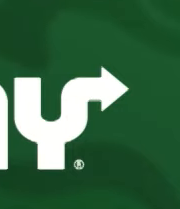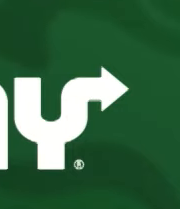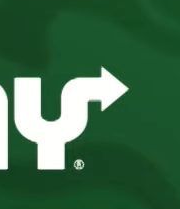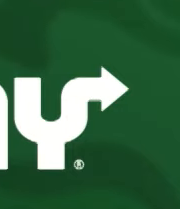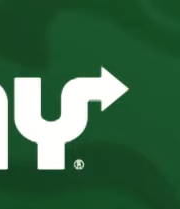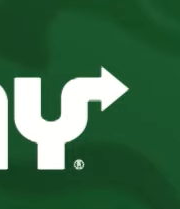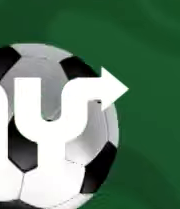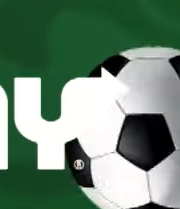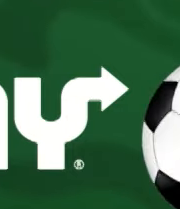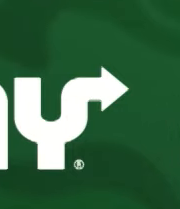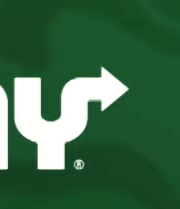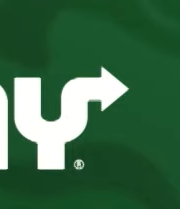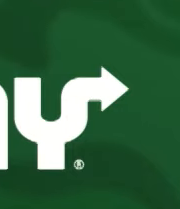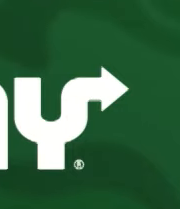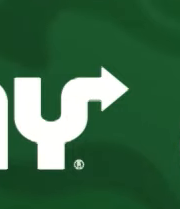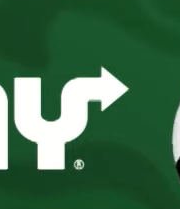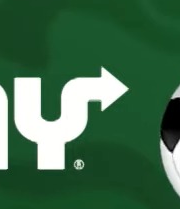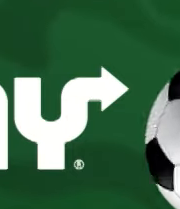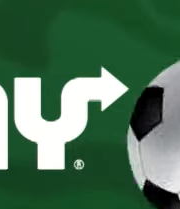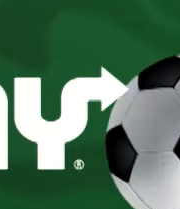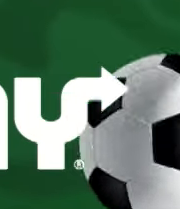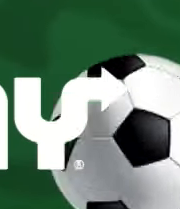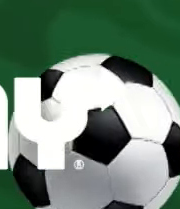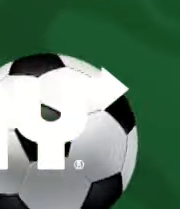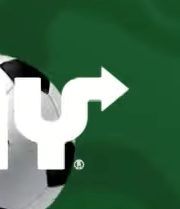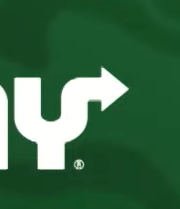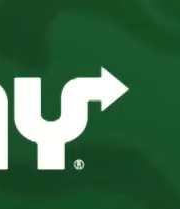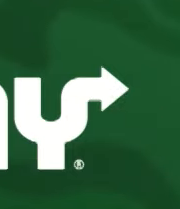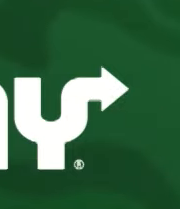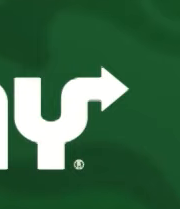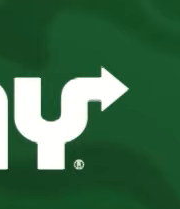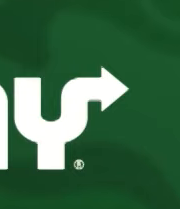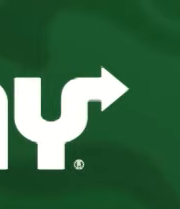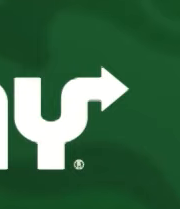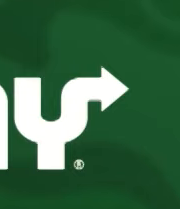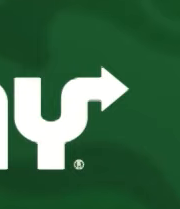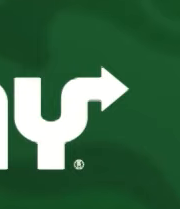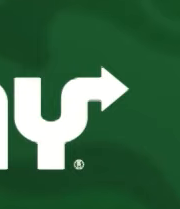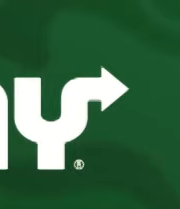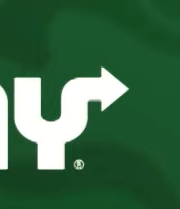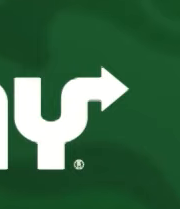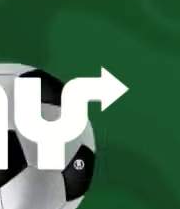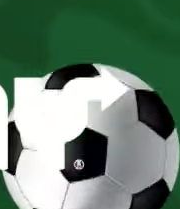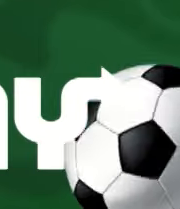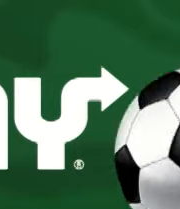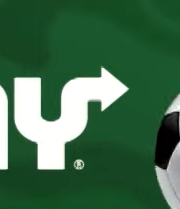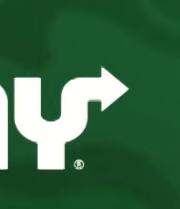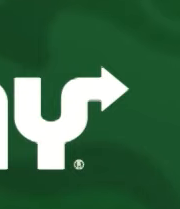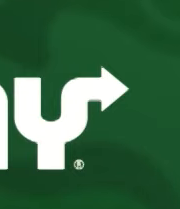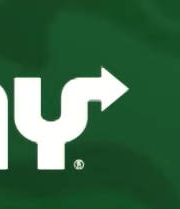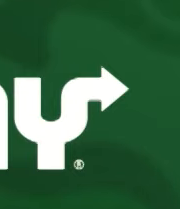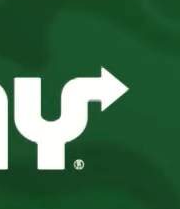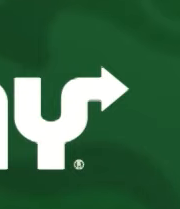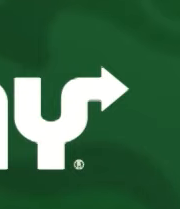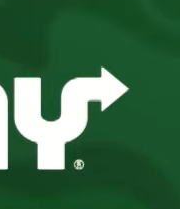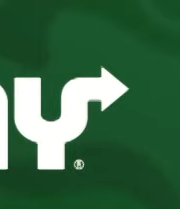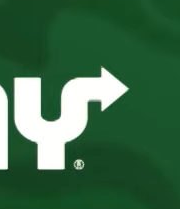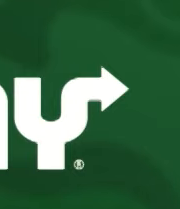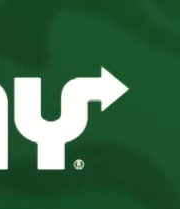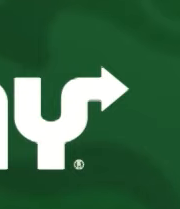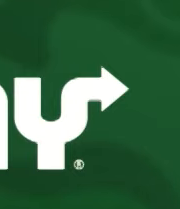compartir como la bandeja fiesta bandeja de minir raps galletas y mucho más no te compliqués ordenar estas deliciosas opciones en sofway